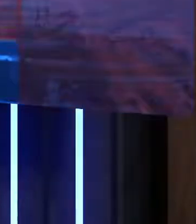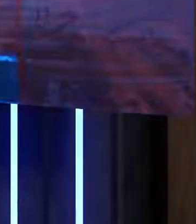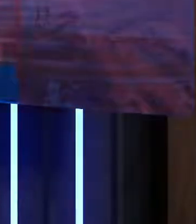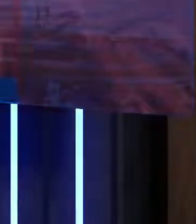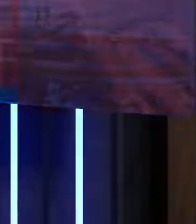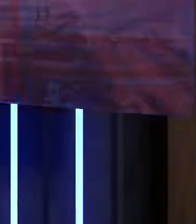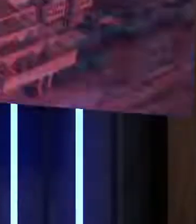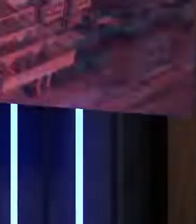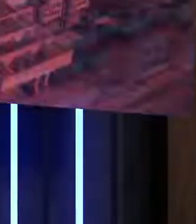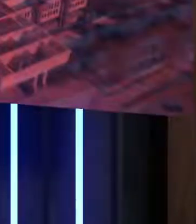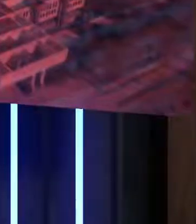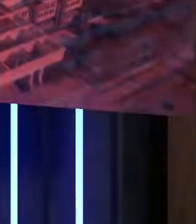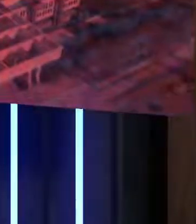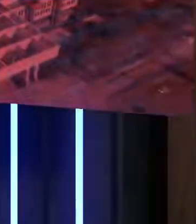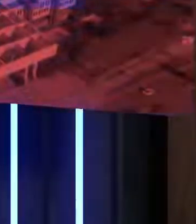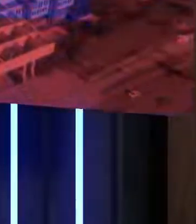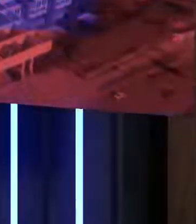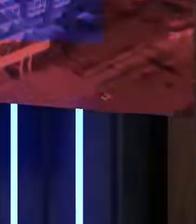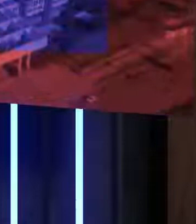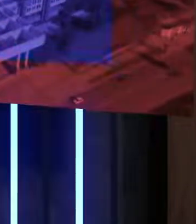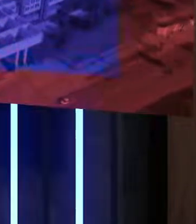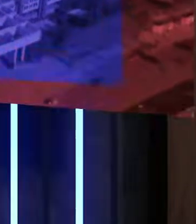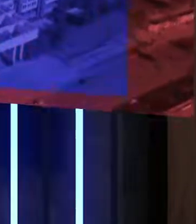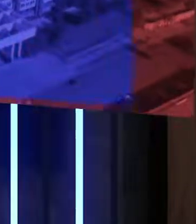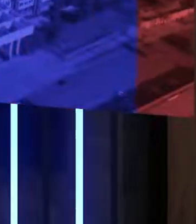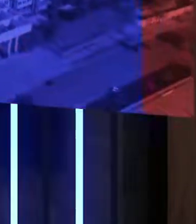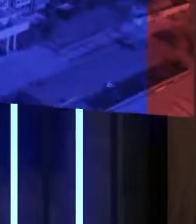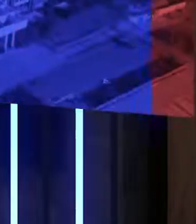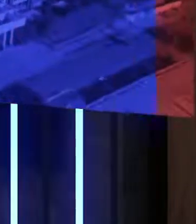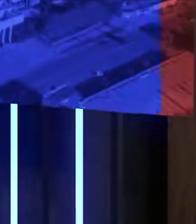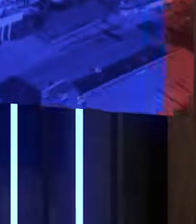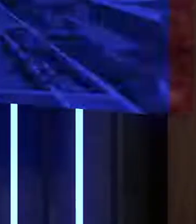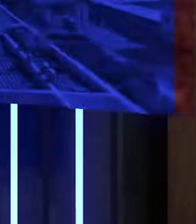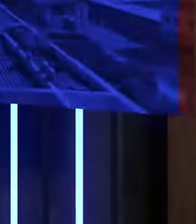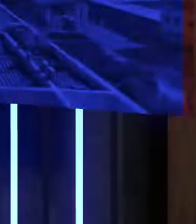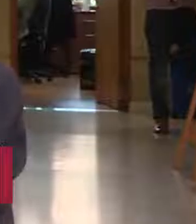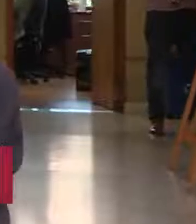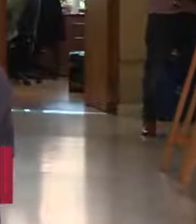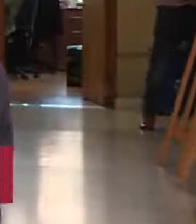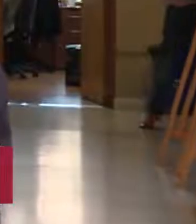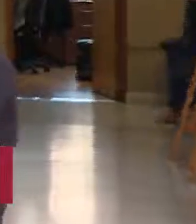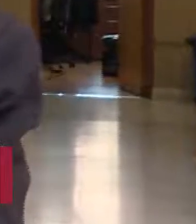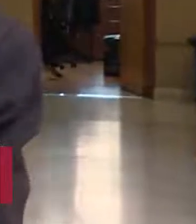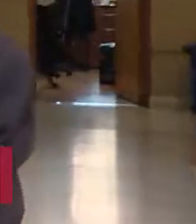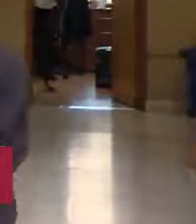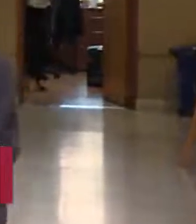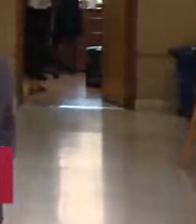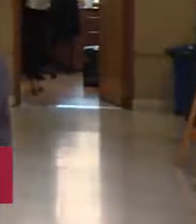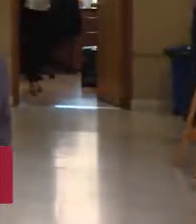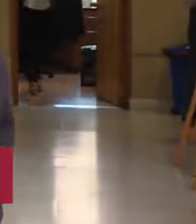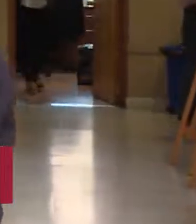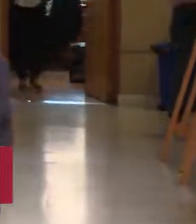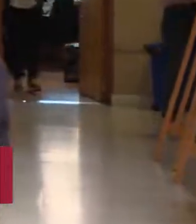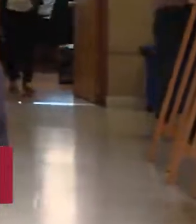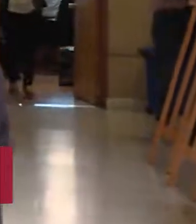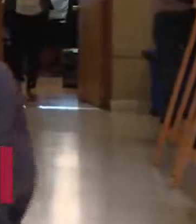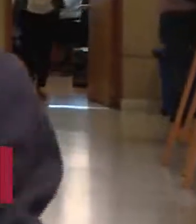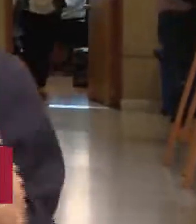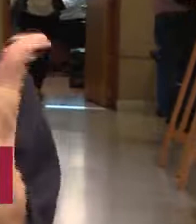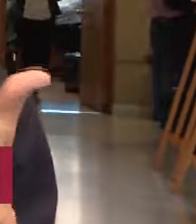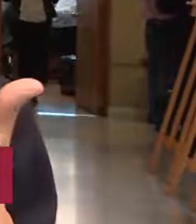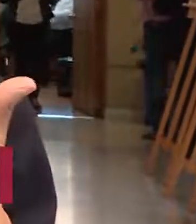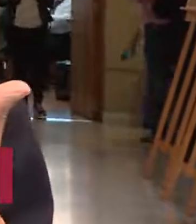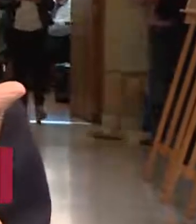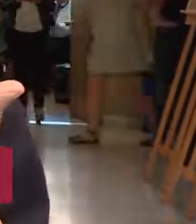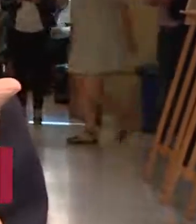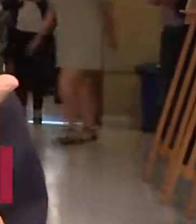3 años y un día, y multas entre 40 a 60 UTM. El ideal de la acción